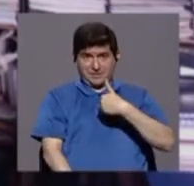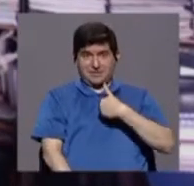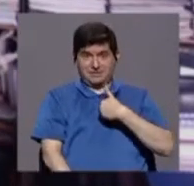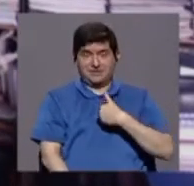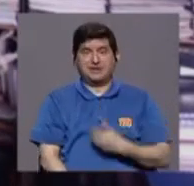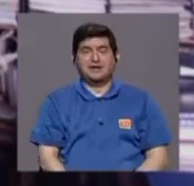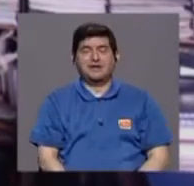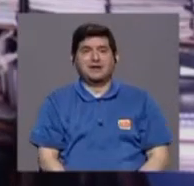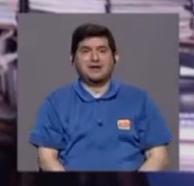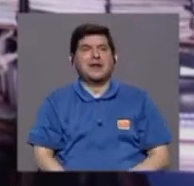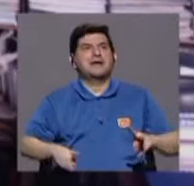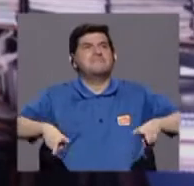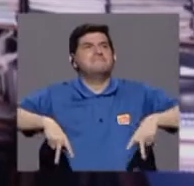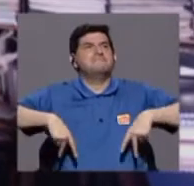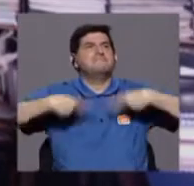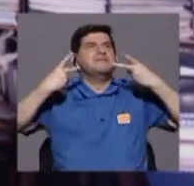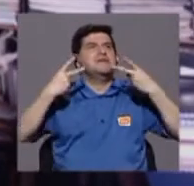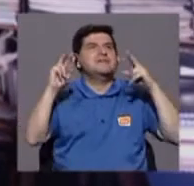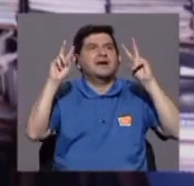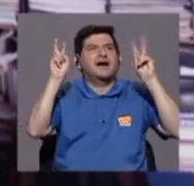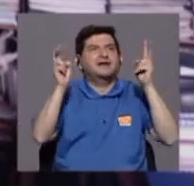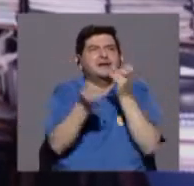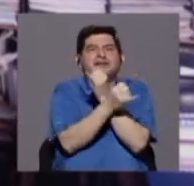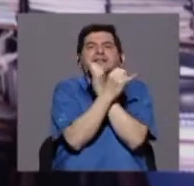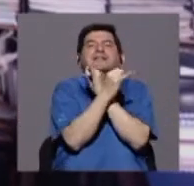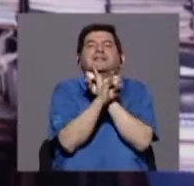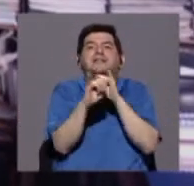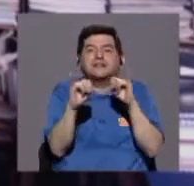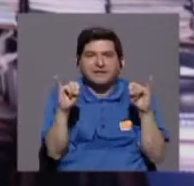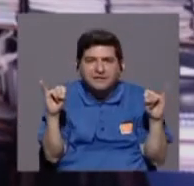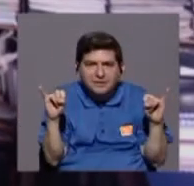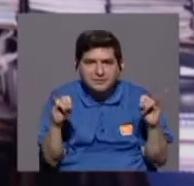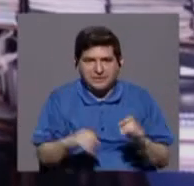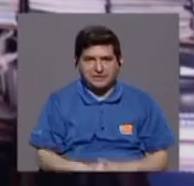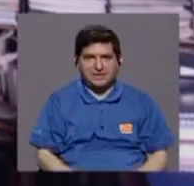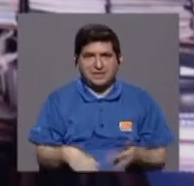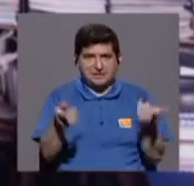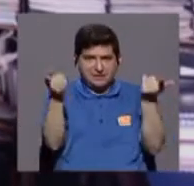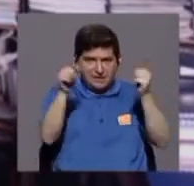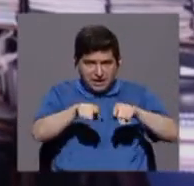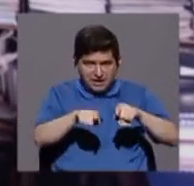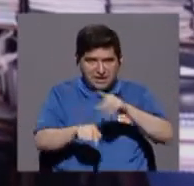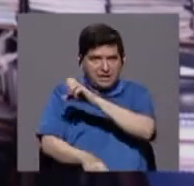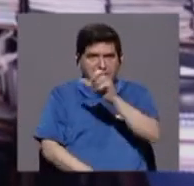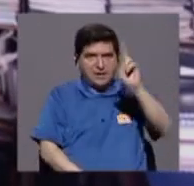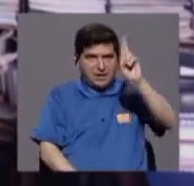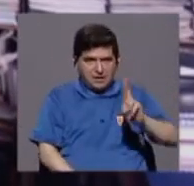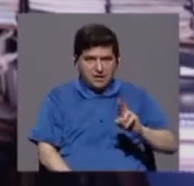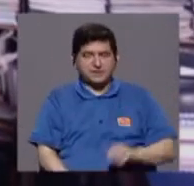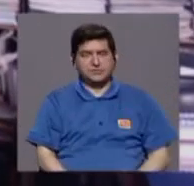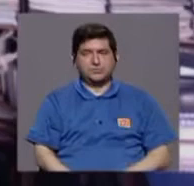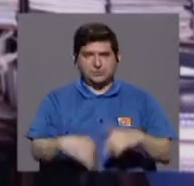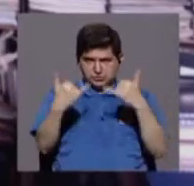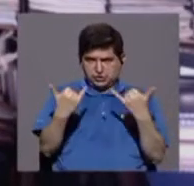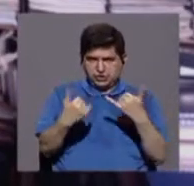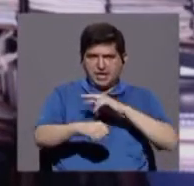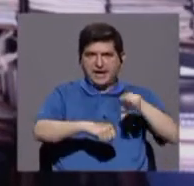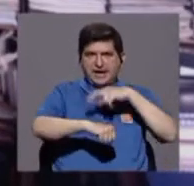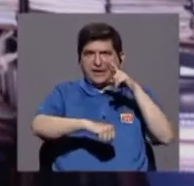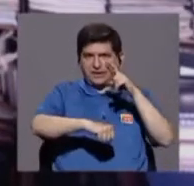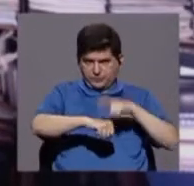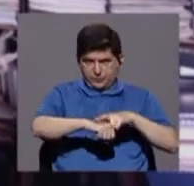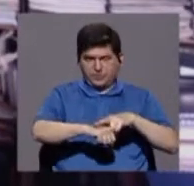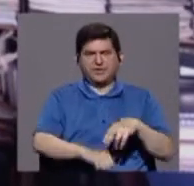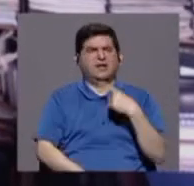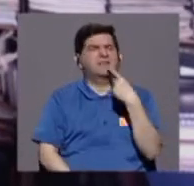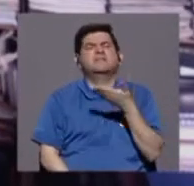de vida, digamos, independiente de Costa Rica como república. ¿Qué se